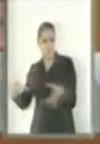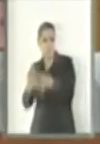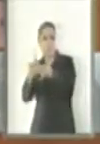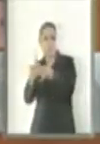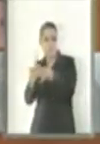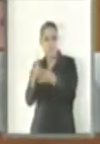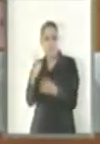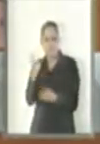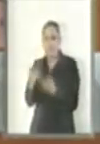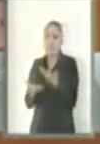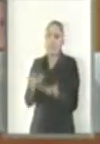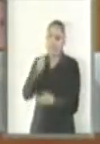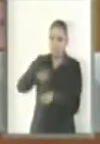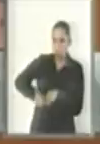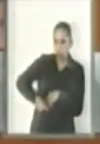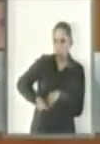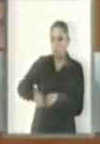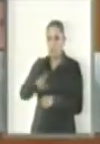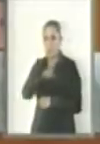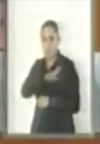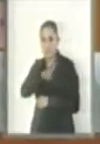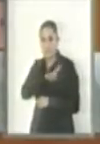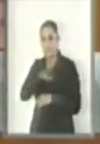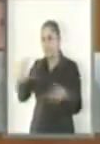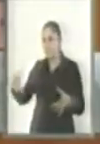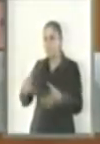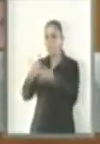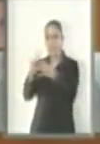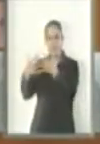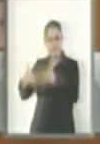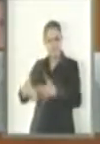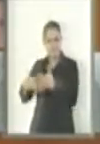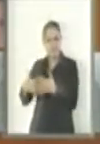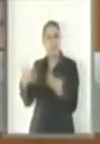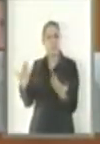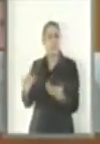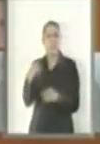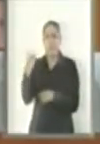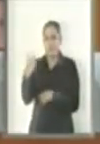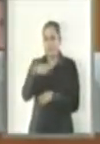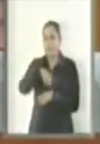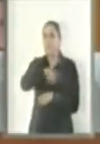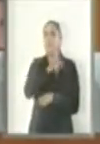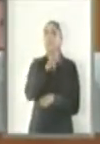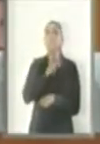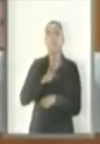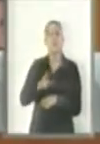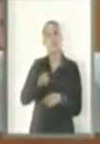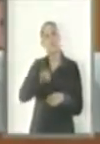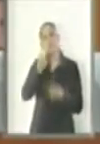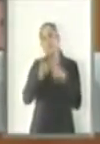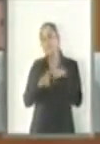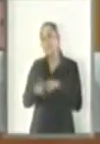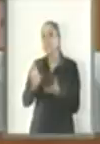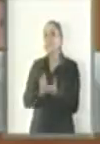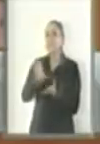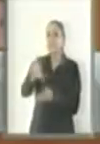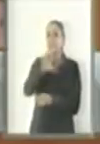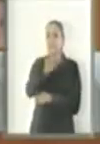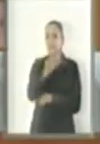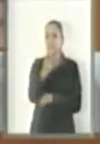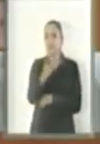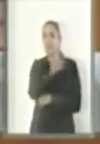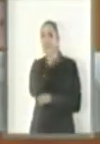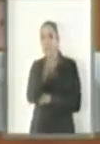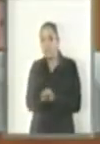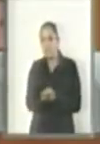público-privada. En esa asociación, Pemex de entrada aportó el 62%